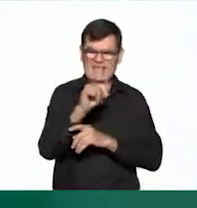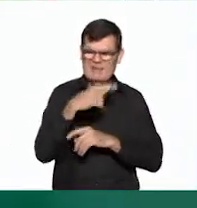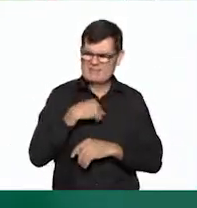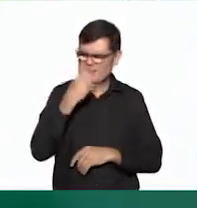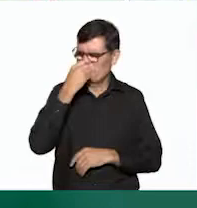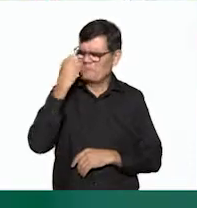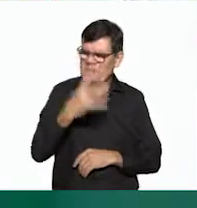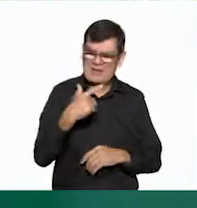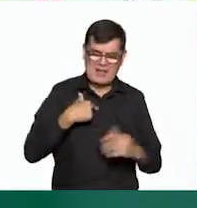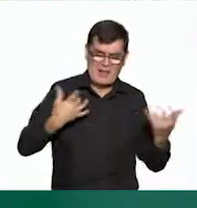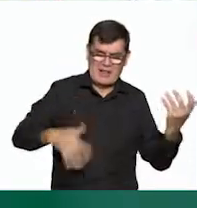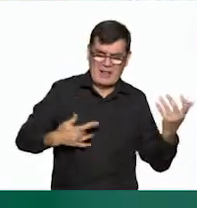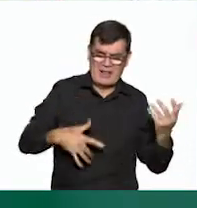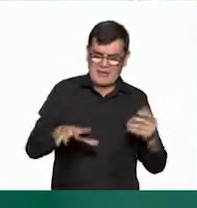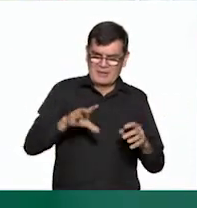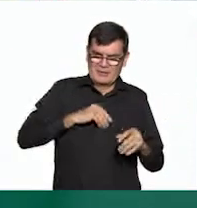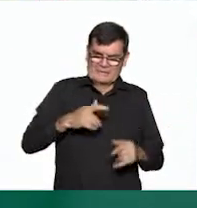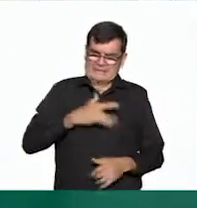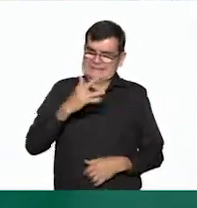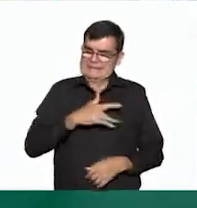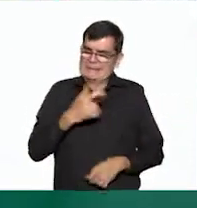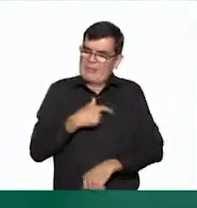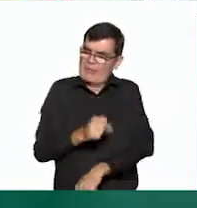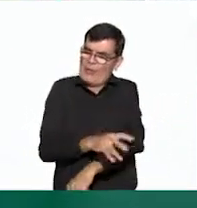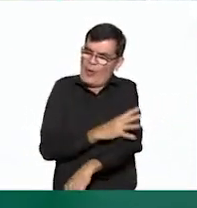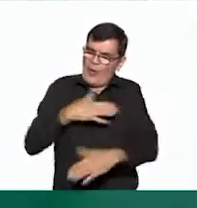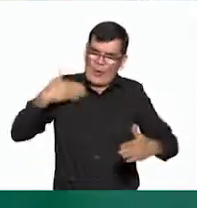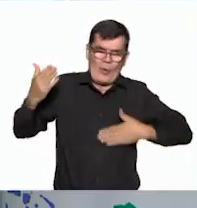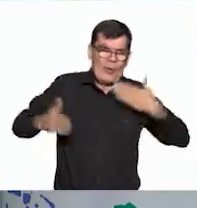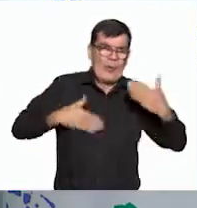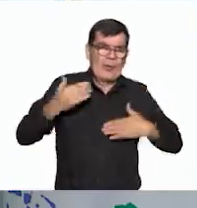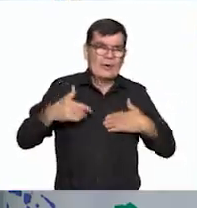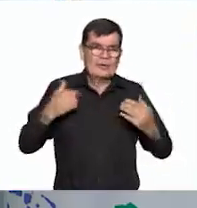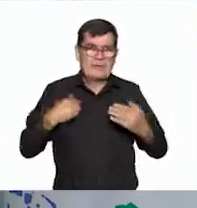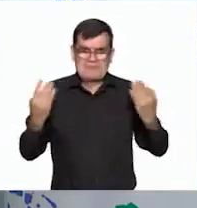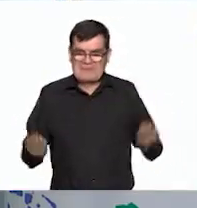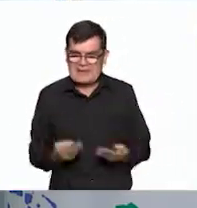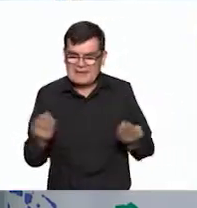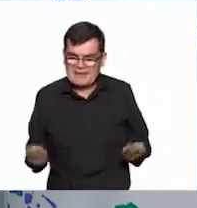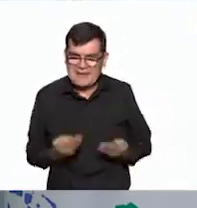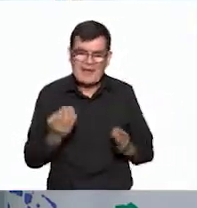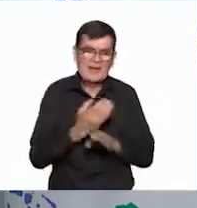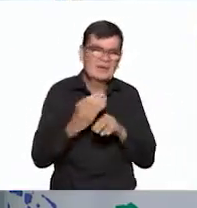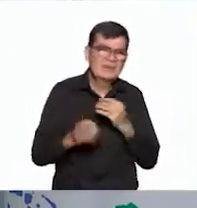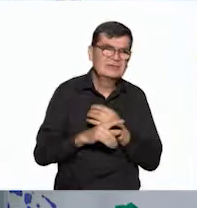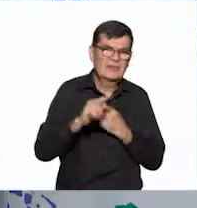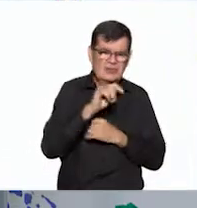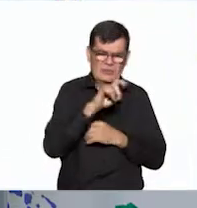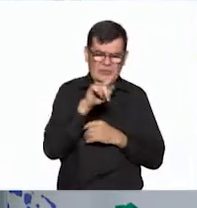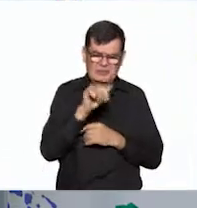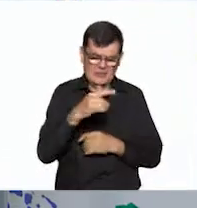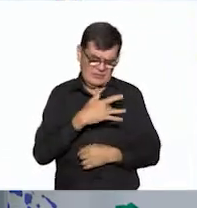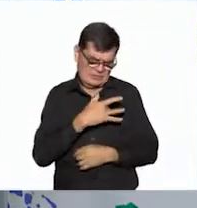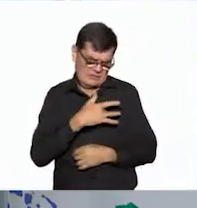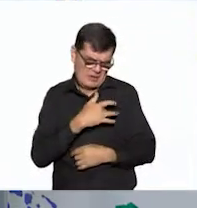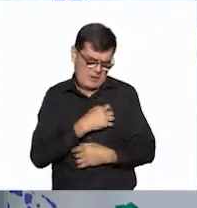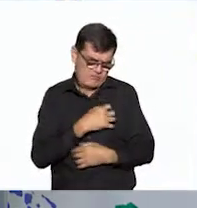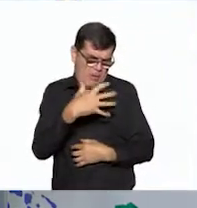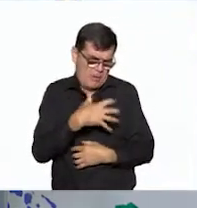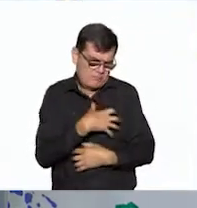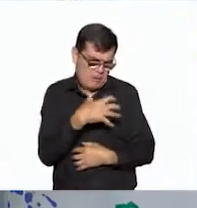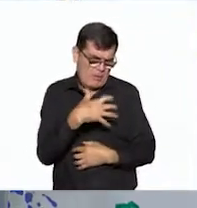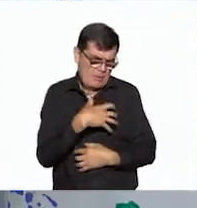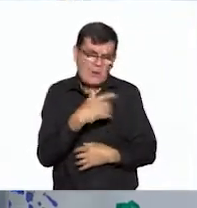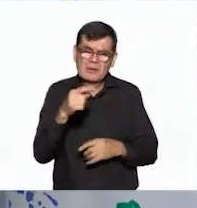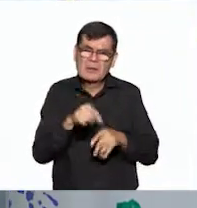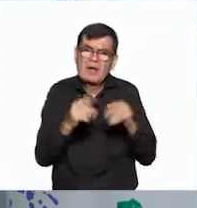El ritmo me parece muy contagioso y muy alegre. Sí, me dieron ganas de bailar. Y dice que a la tusa se le salió el corazón casi, casi. Pues,